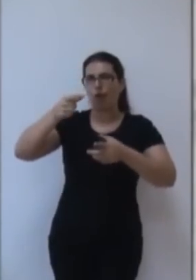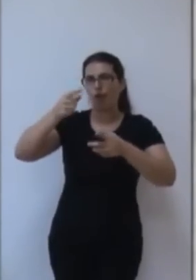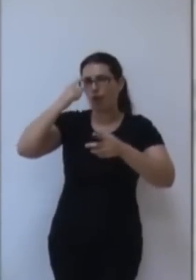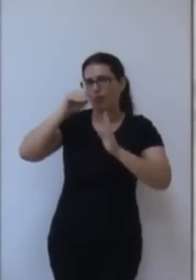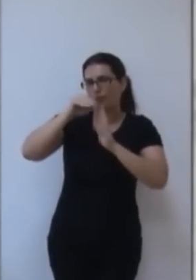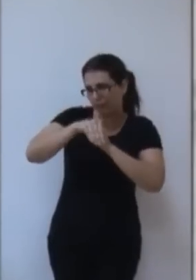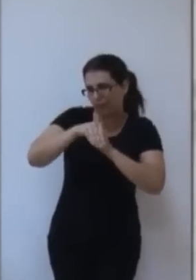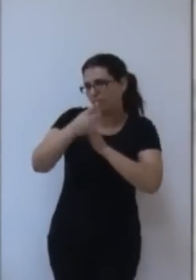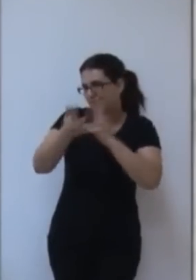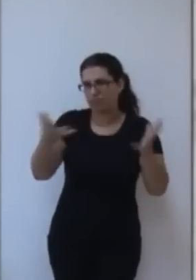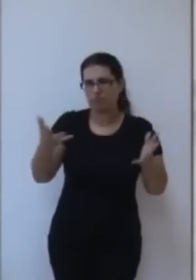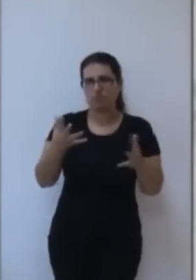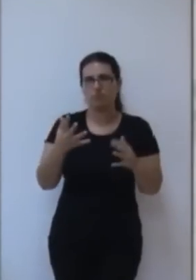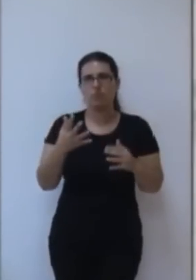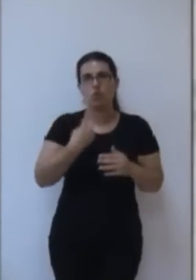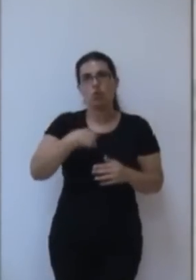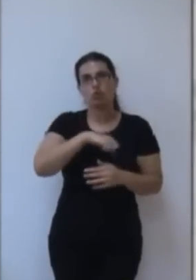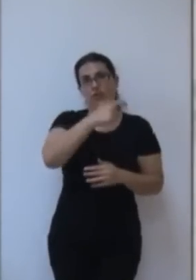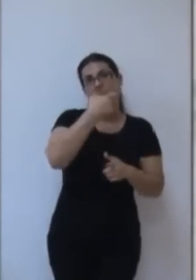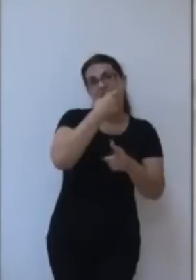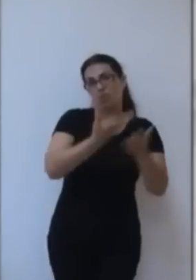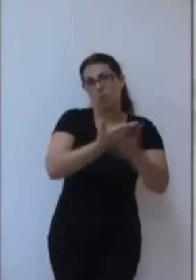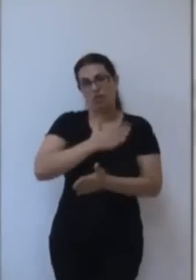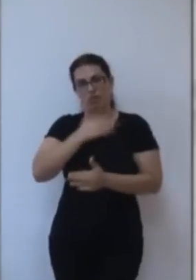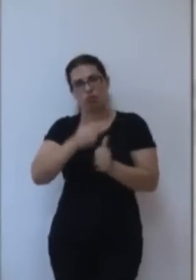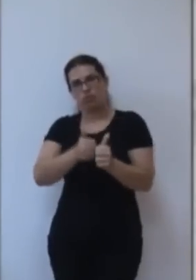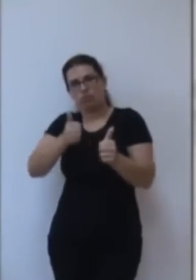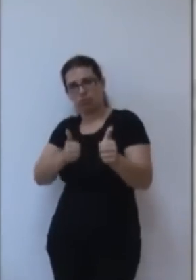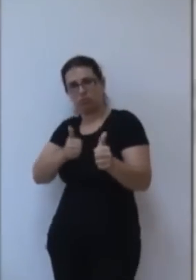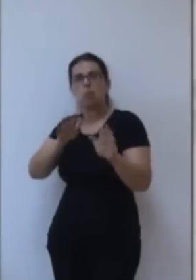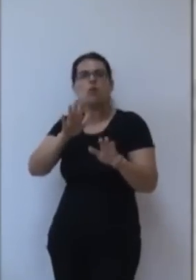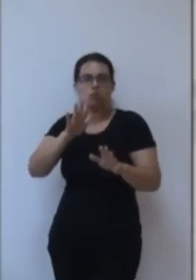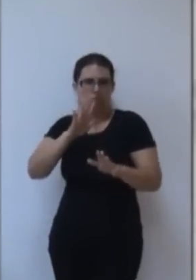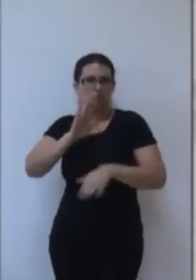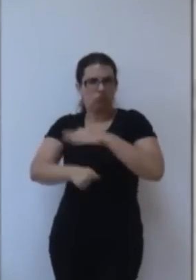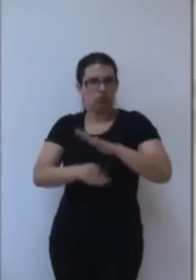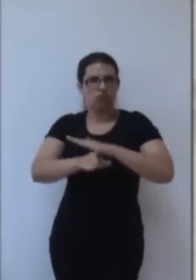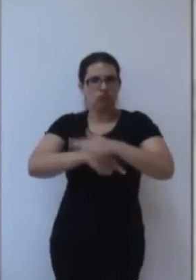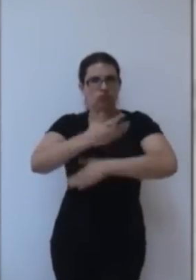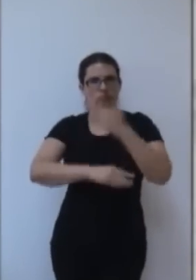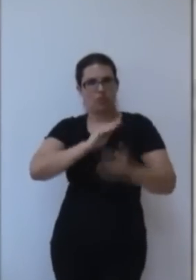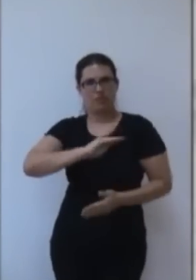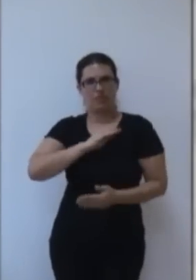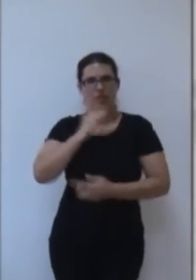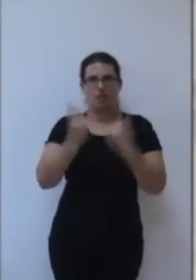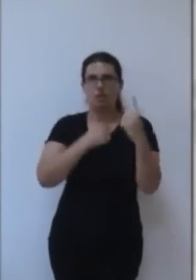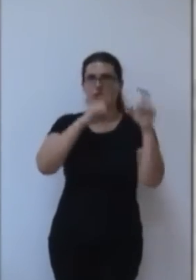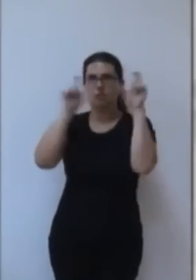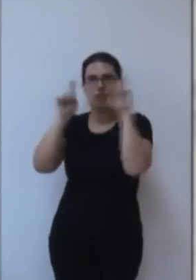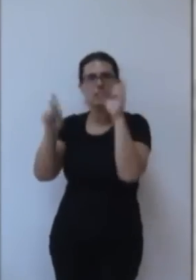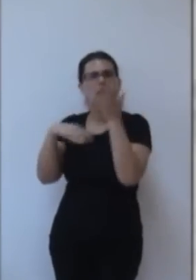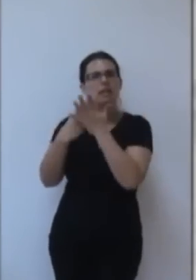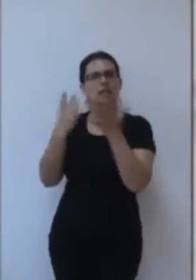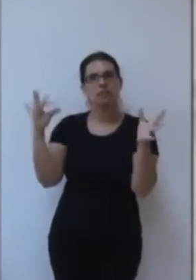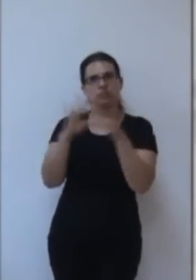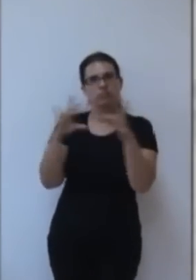Aquí vamos un poquito por detrás en eso, hay que decirlo, pero se están dando pasos muy importantes. Cada vez hay más empresas, incluso hay alianzas